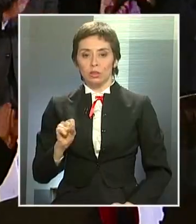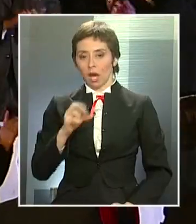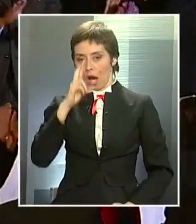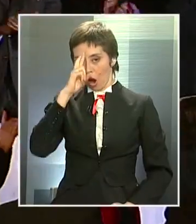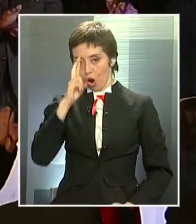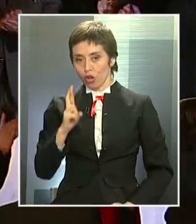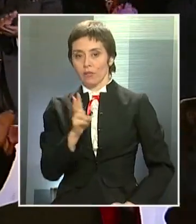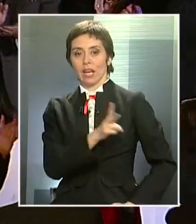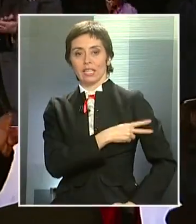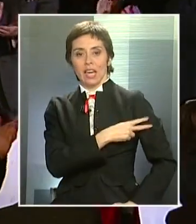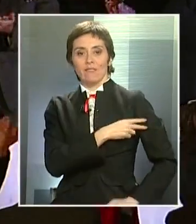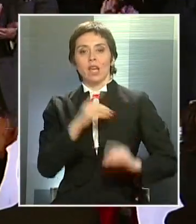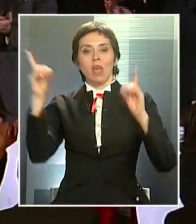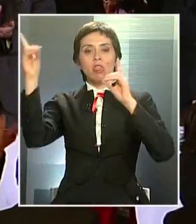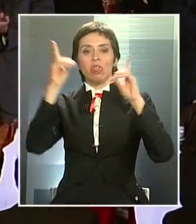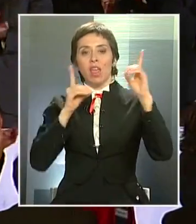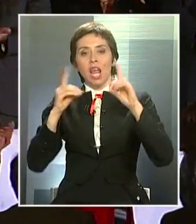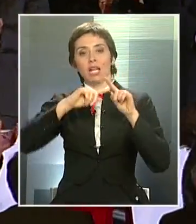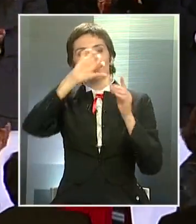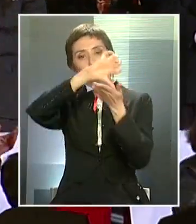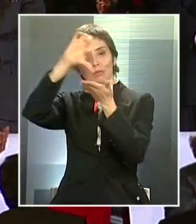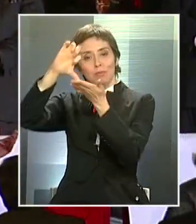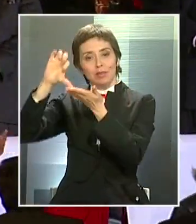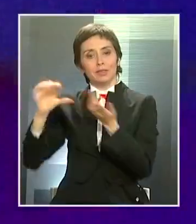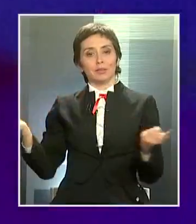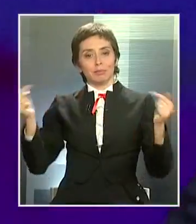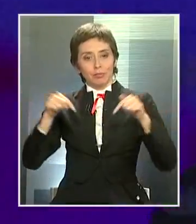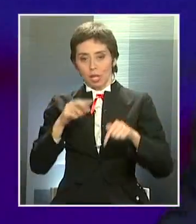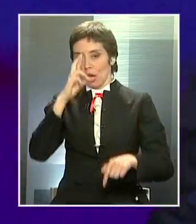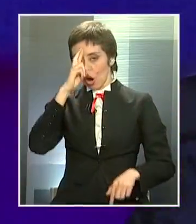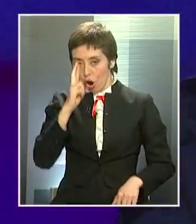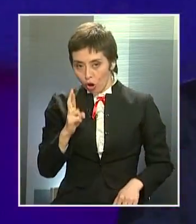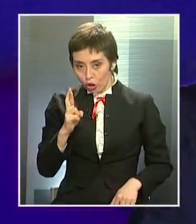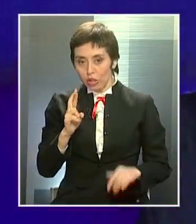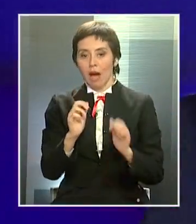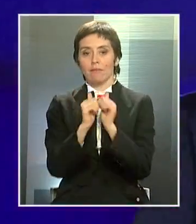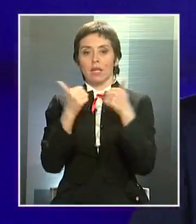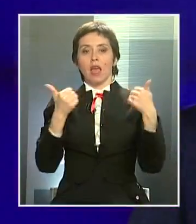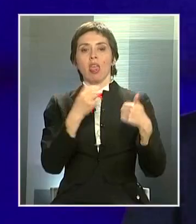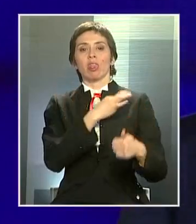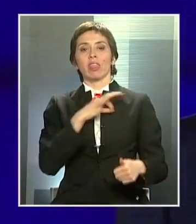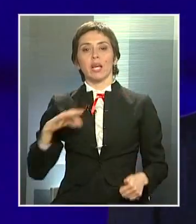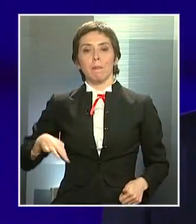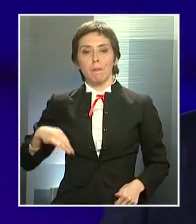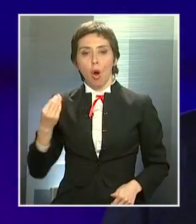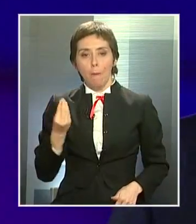Honorables jefes de las delegaciones extranjeras, honorable cuerpo diplomático